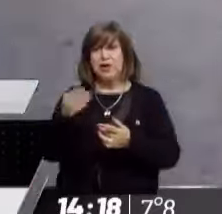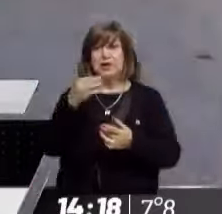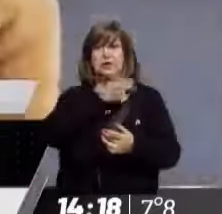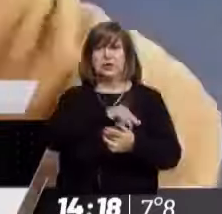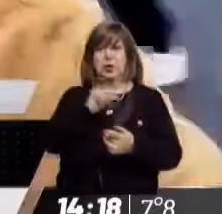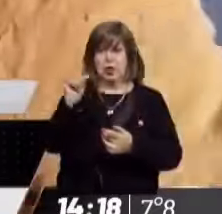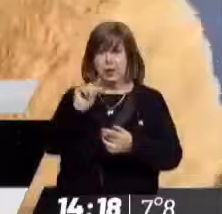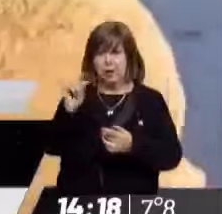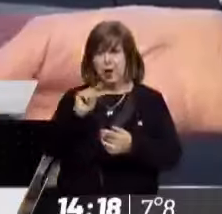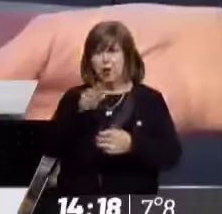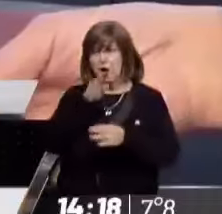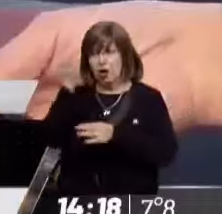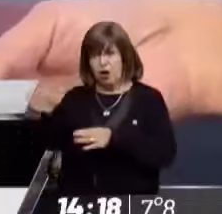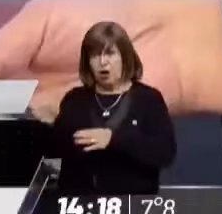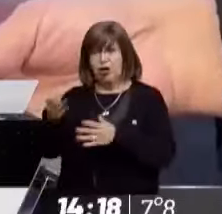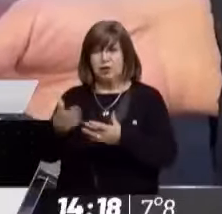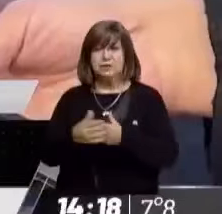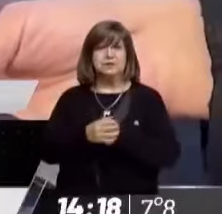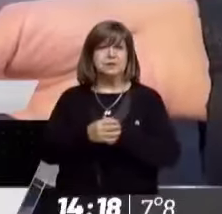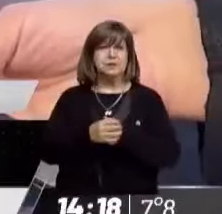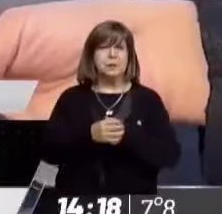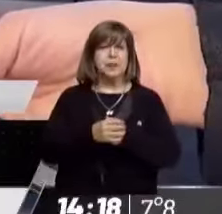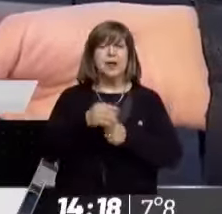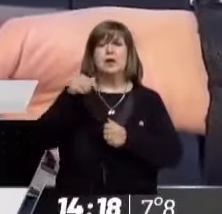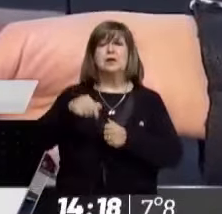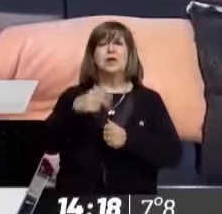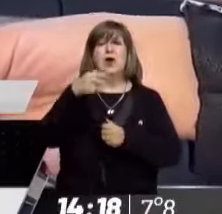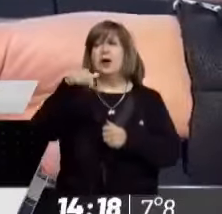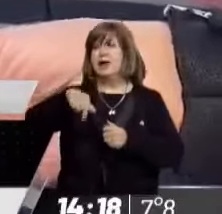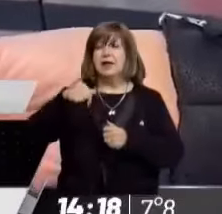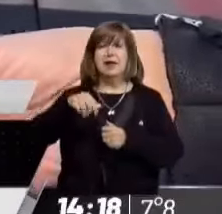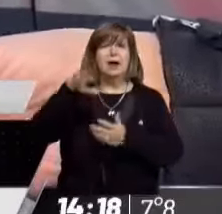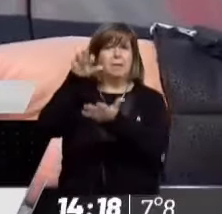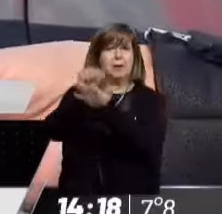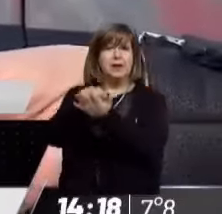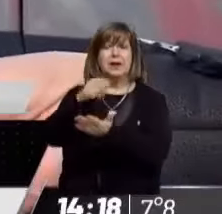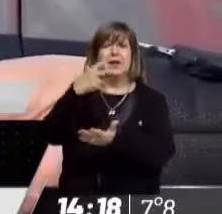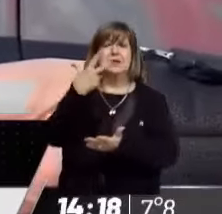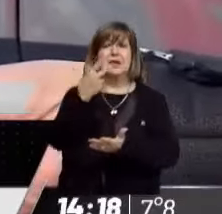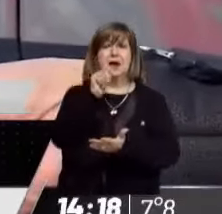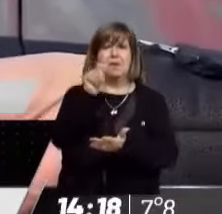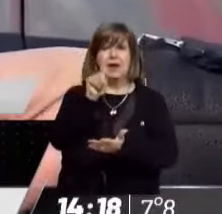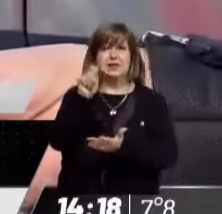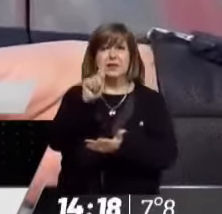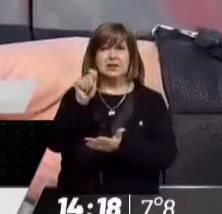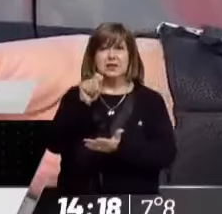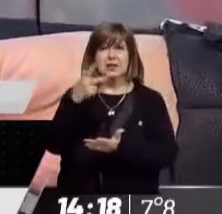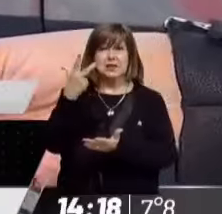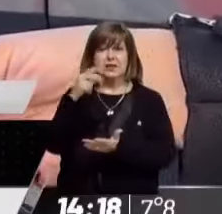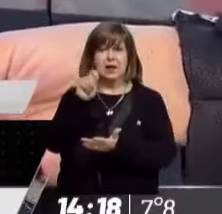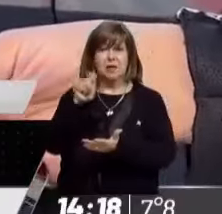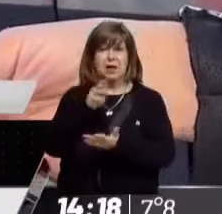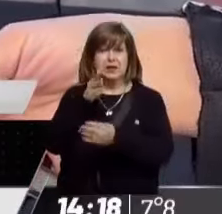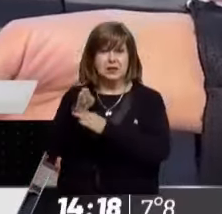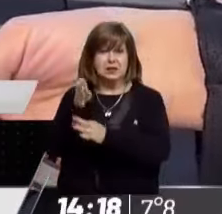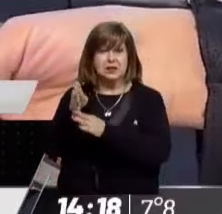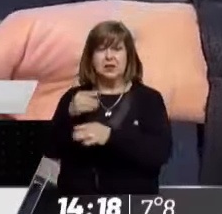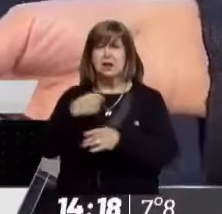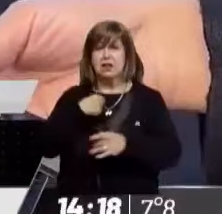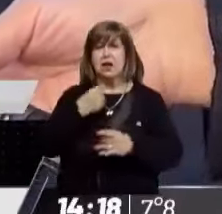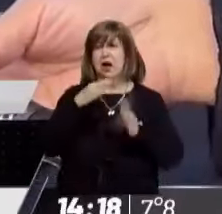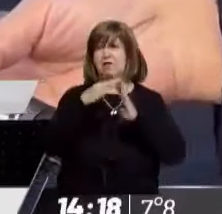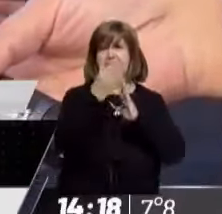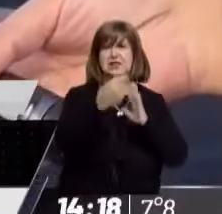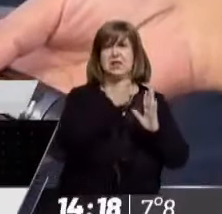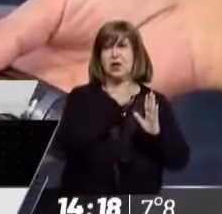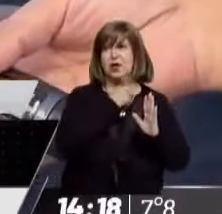ahora pero te la llevé Yo hace tres meses estoy acá y nadie nunca dijo nad al contrario los vecinos quieren que nosotros